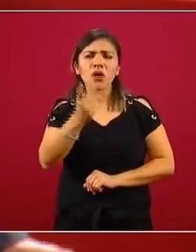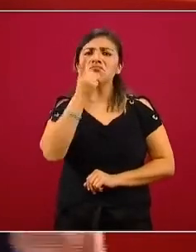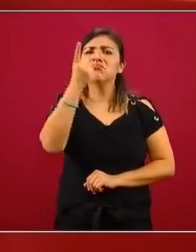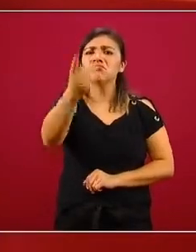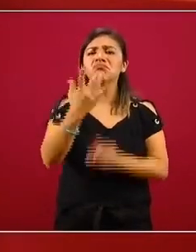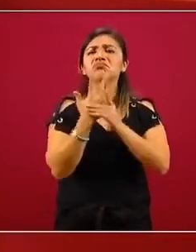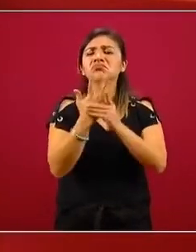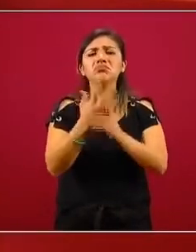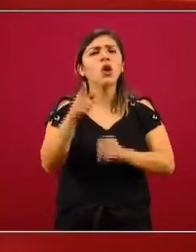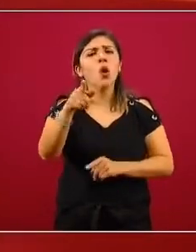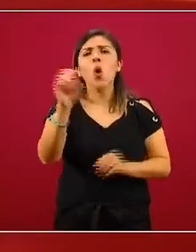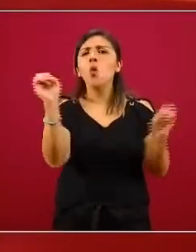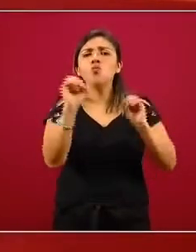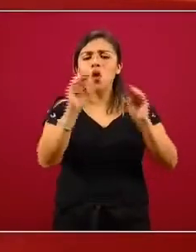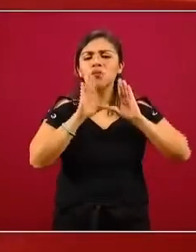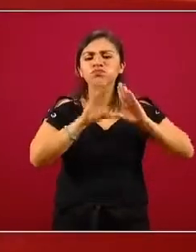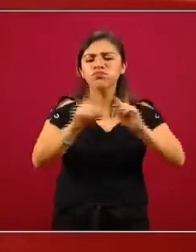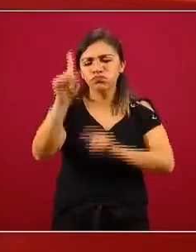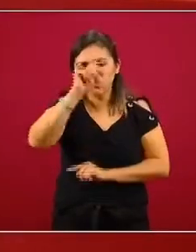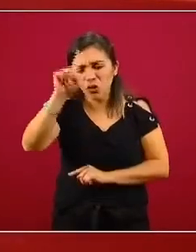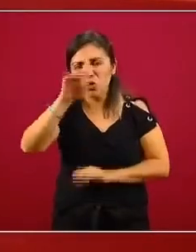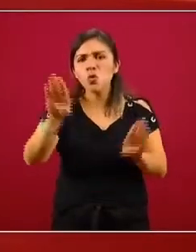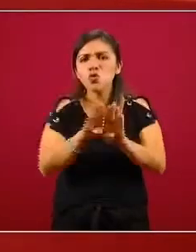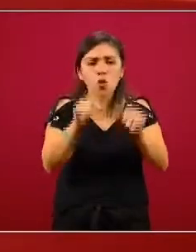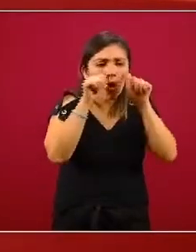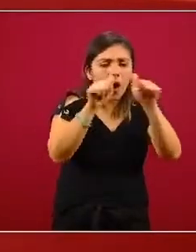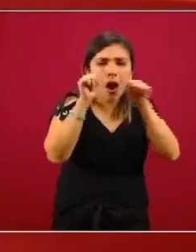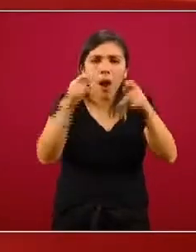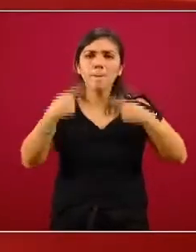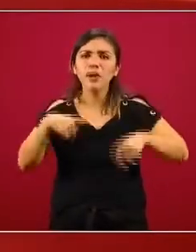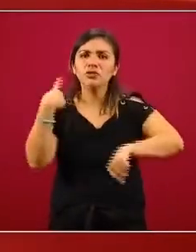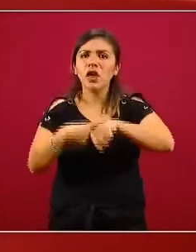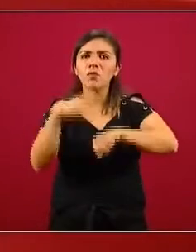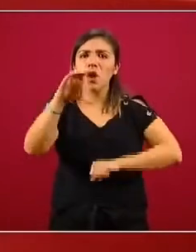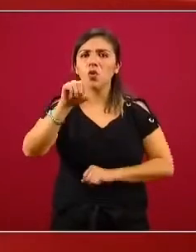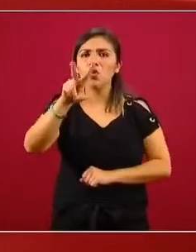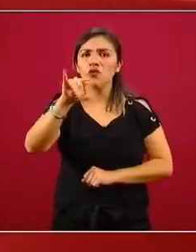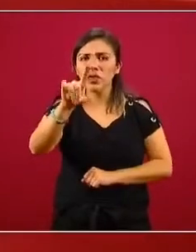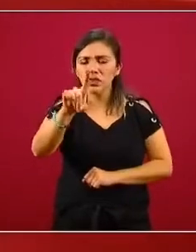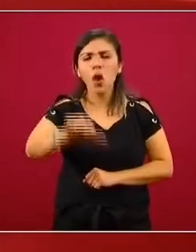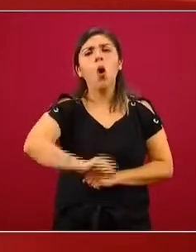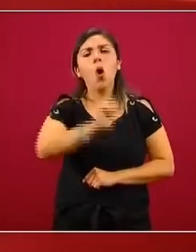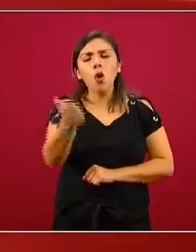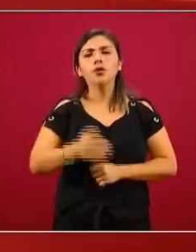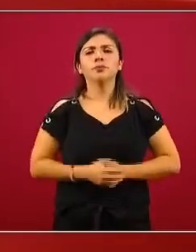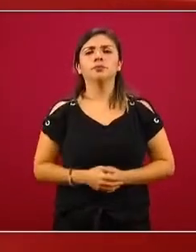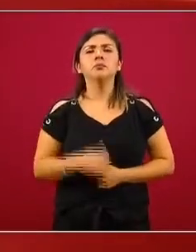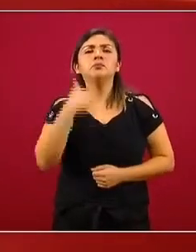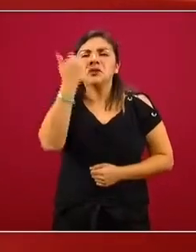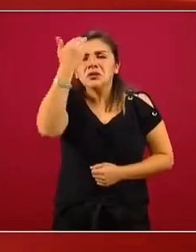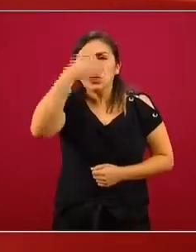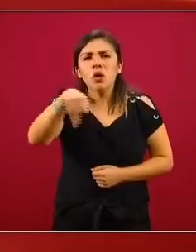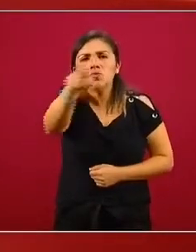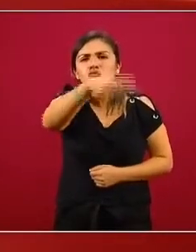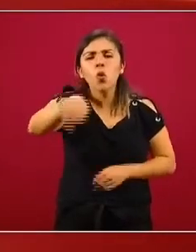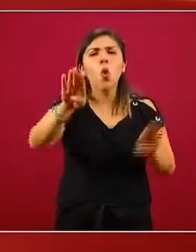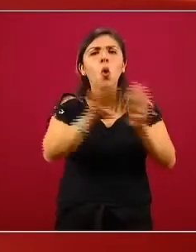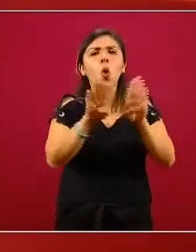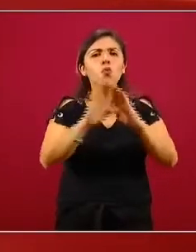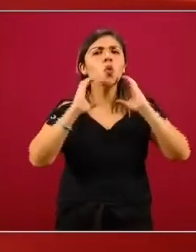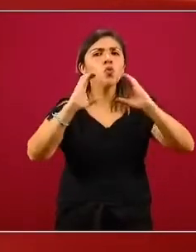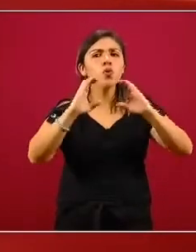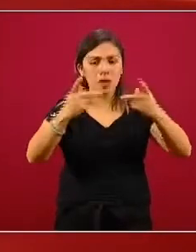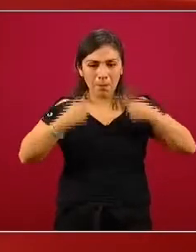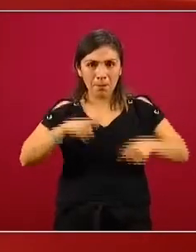capacitación adecuada para atender a la población COVID. Y por otro lado, quisiera saber de qué manera se están cuidando ustedes a la hora de llegar